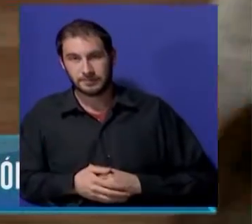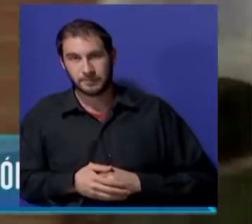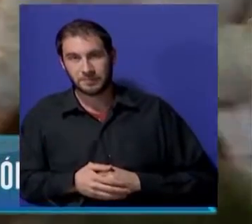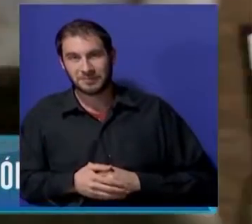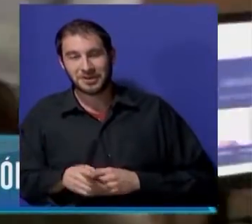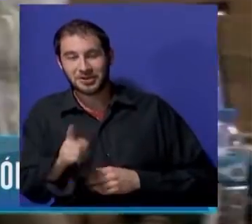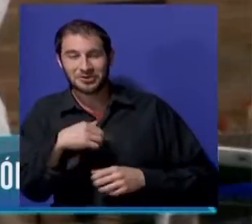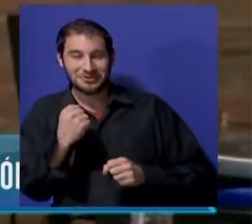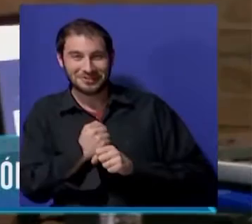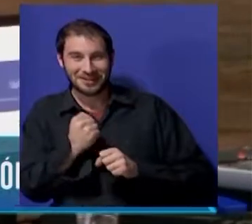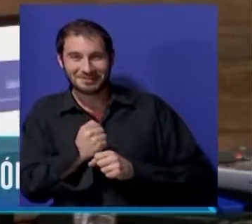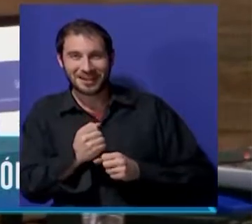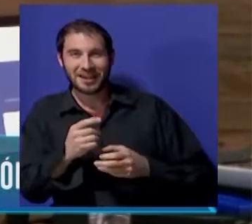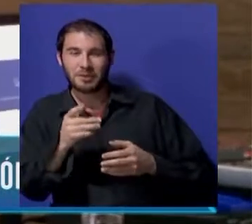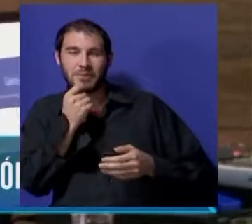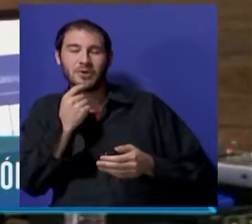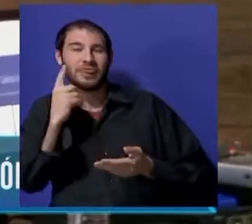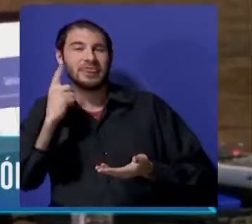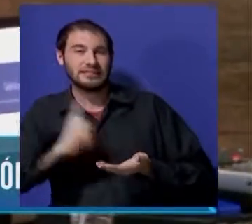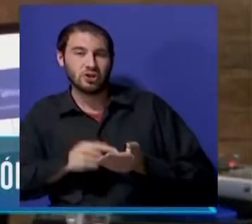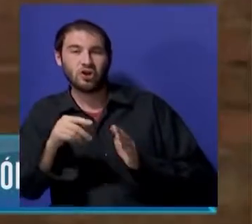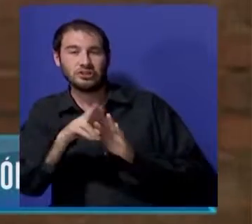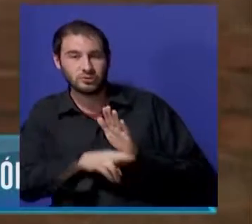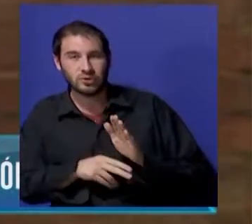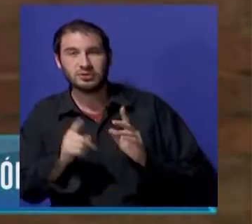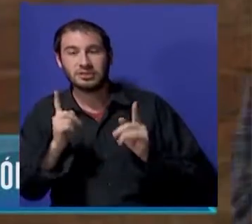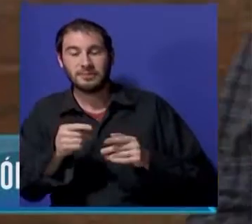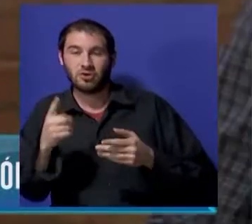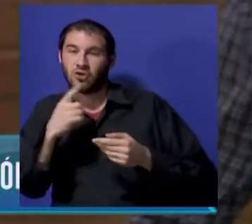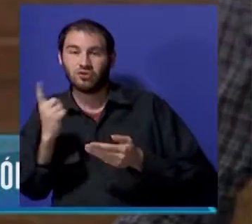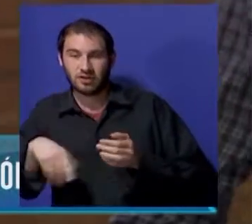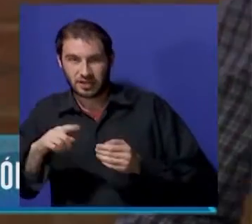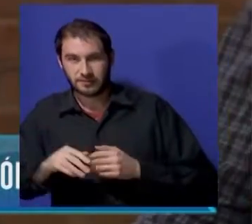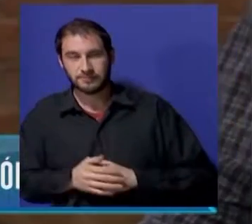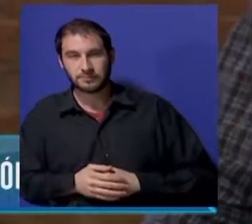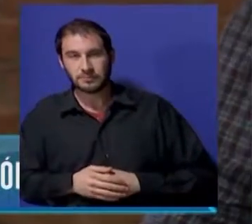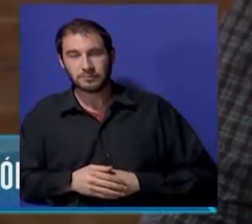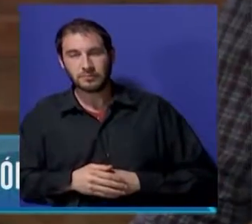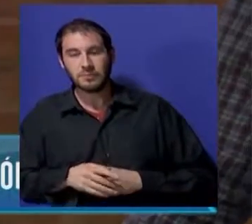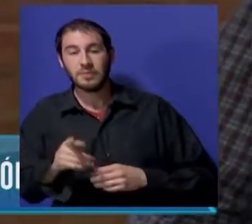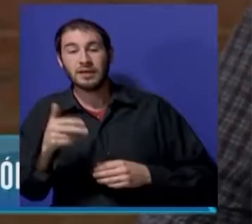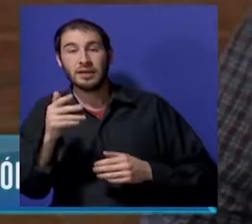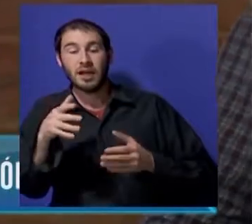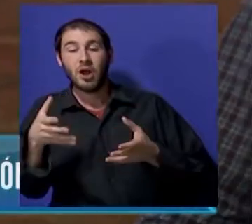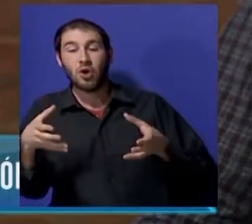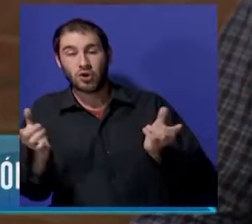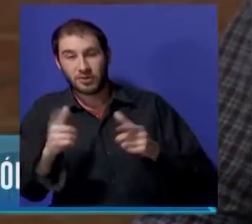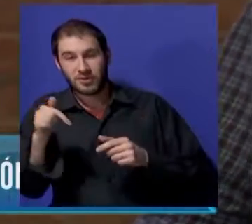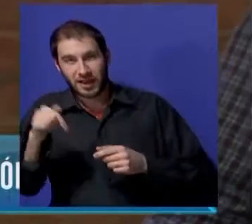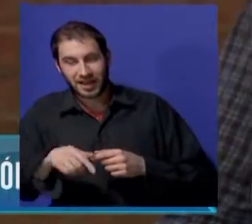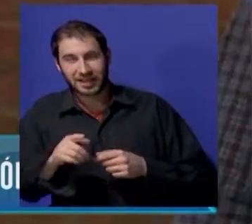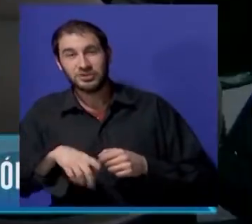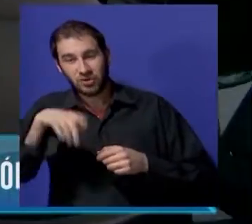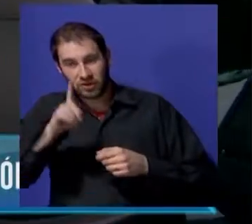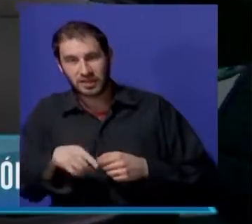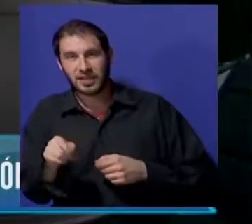trabajando sobre los fallos, las resoluciones y las decisiones que toman. La realización del hackathon fue hoy, durante todo el